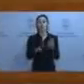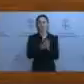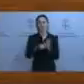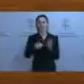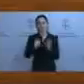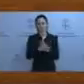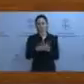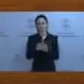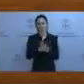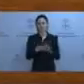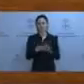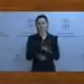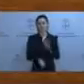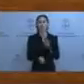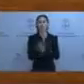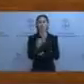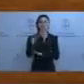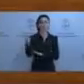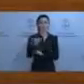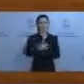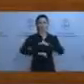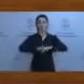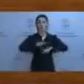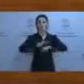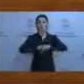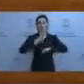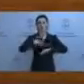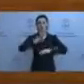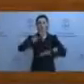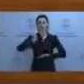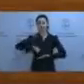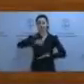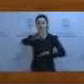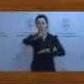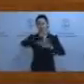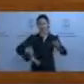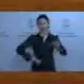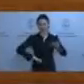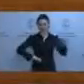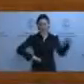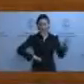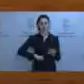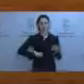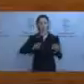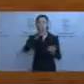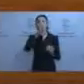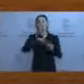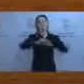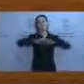que debe ocurrir, cumplir precisamente esa sentencia y, por supuesto,